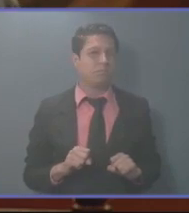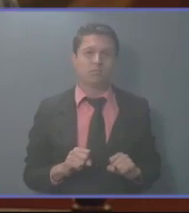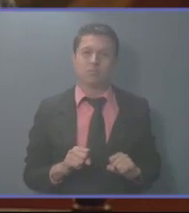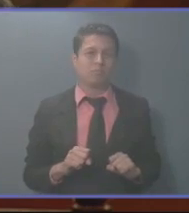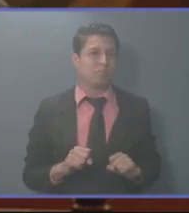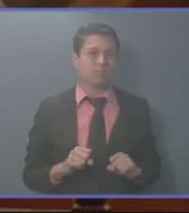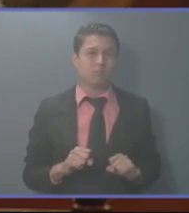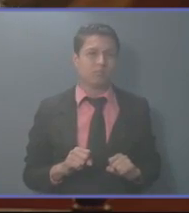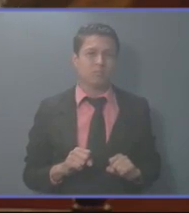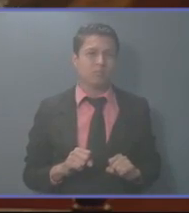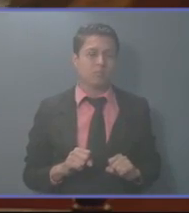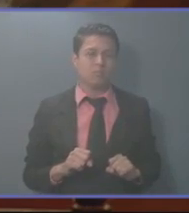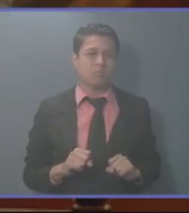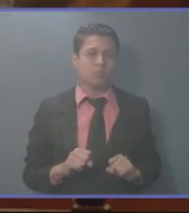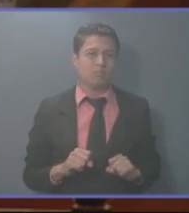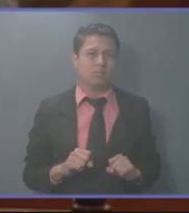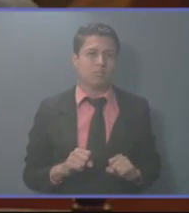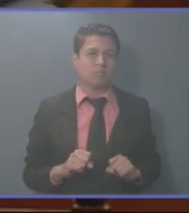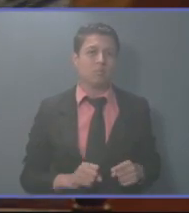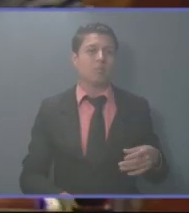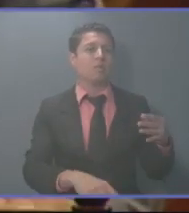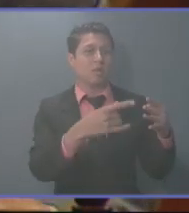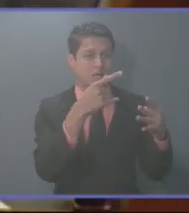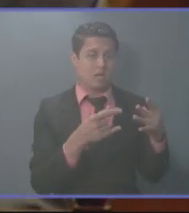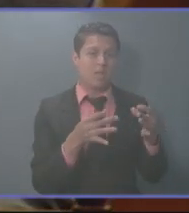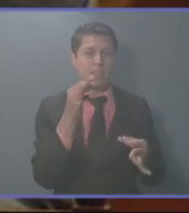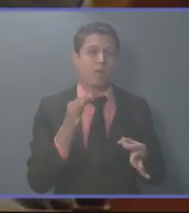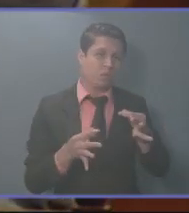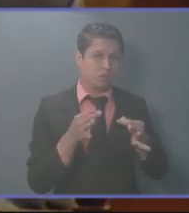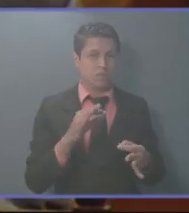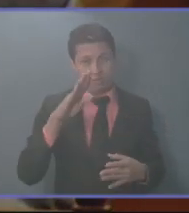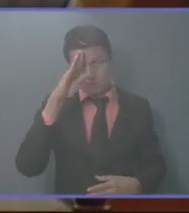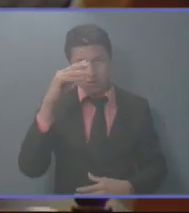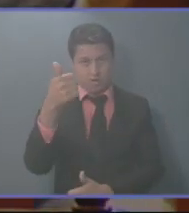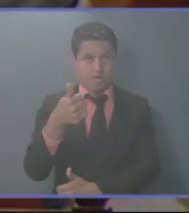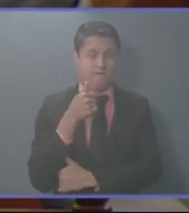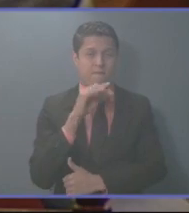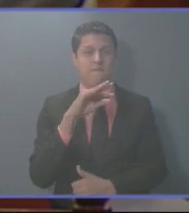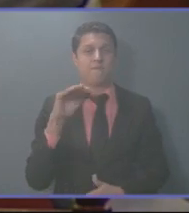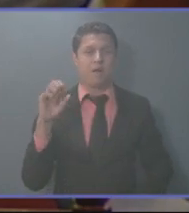Eso nos lo está diciendo el Código de Justicia Militar.